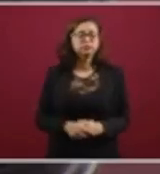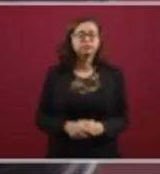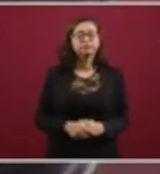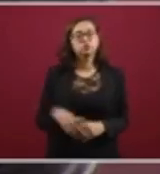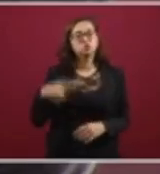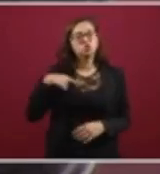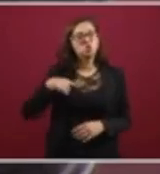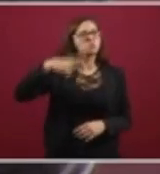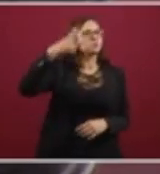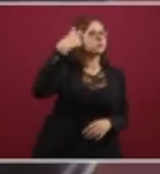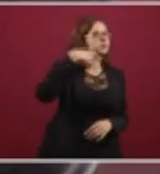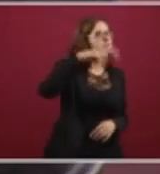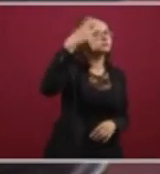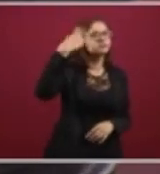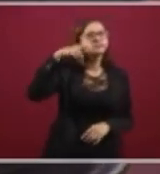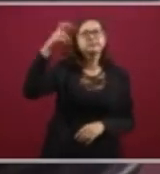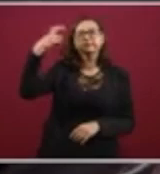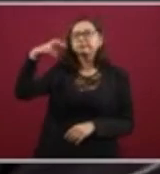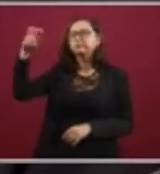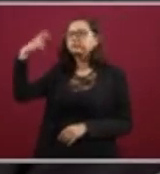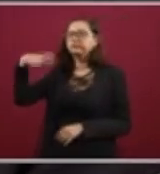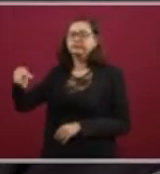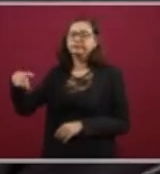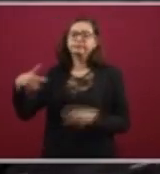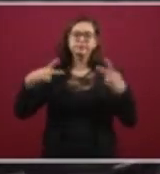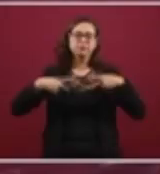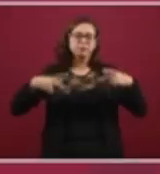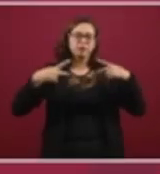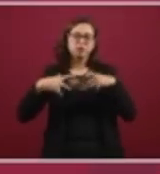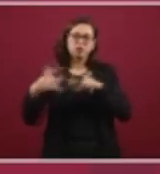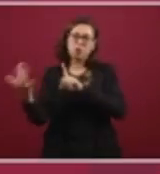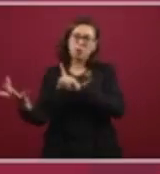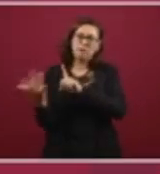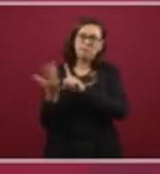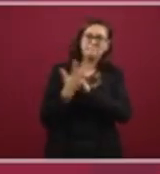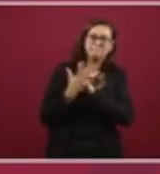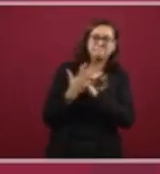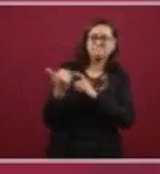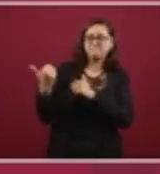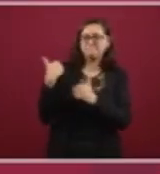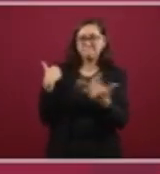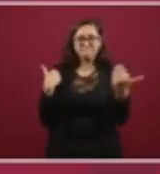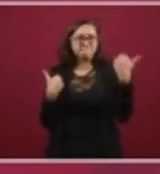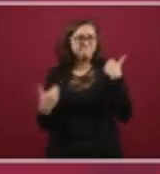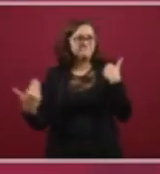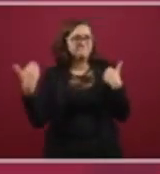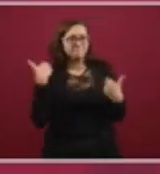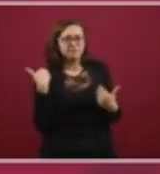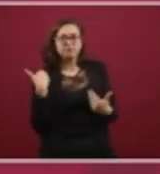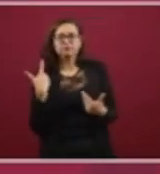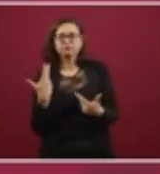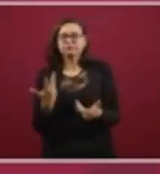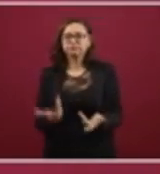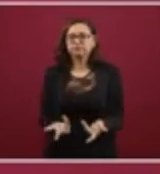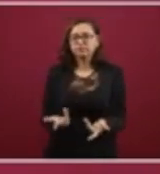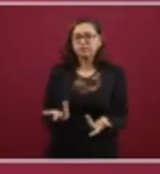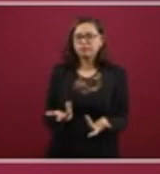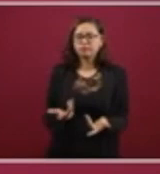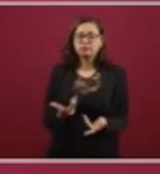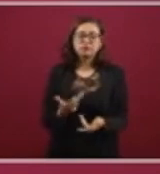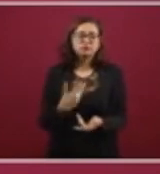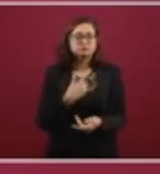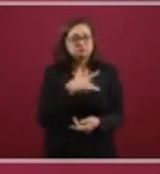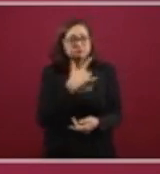giras, cuando se están despidiendo trabajadores porque está por cerrarse una